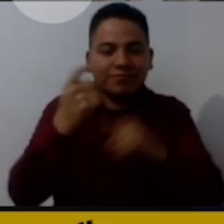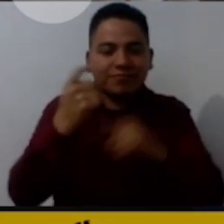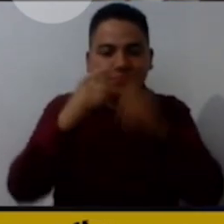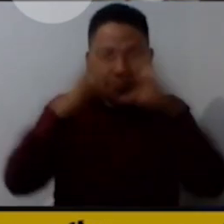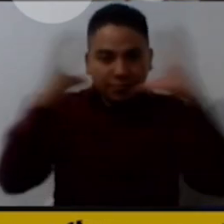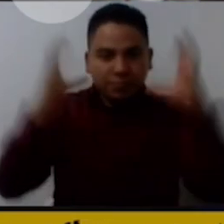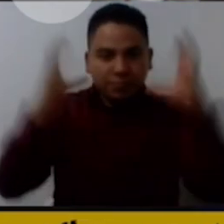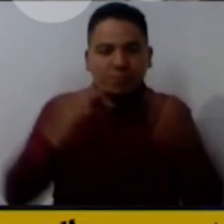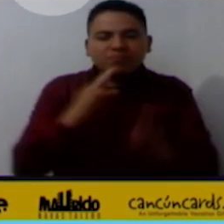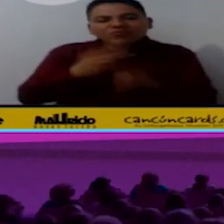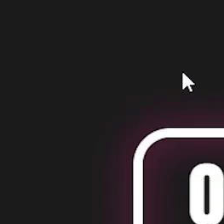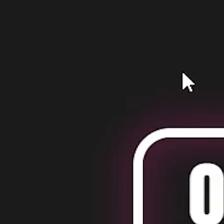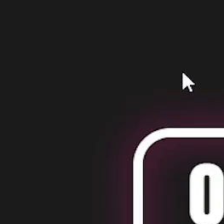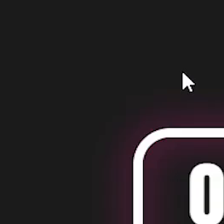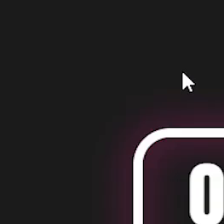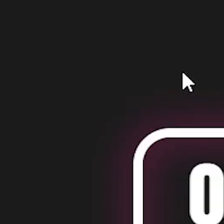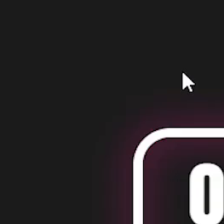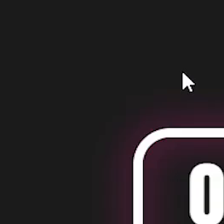Andrea Rendón García.